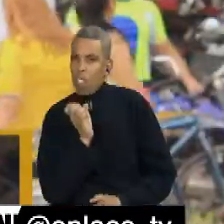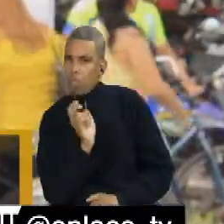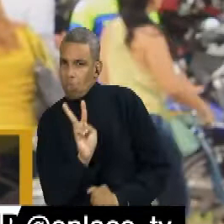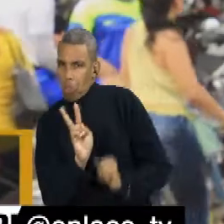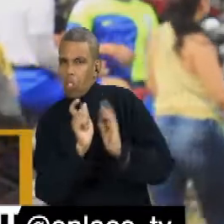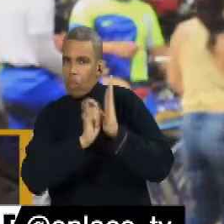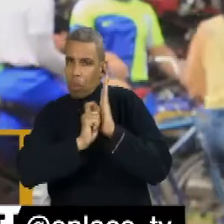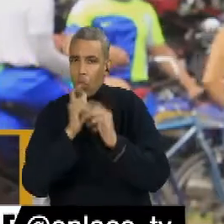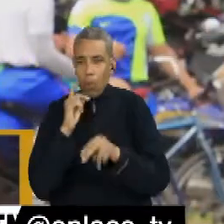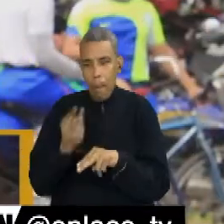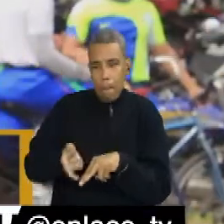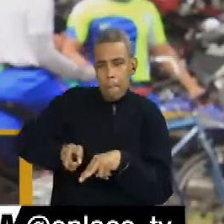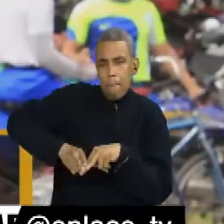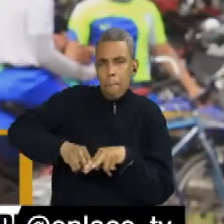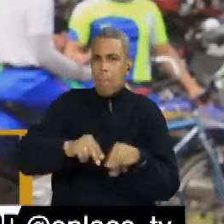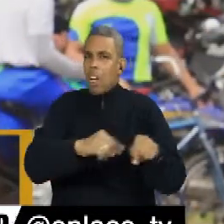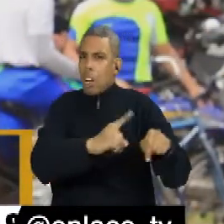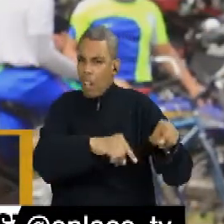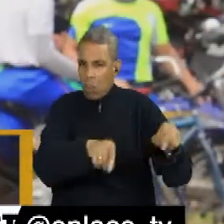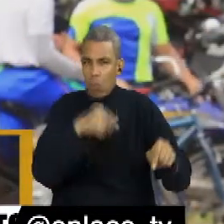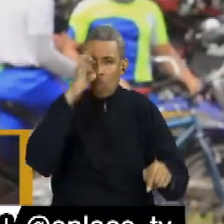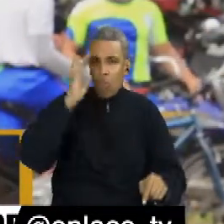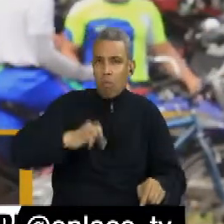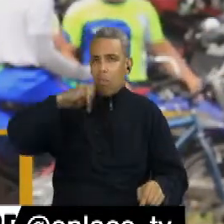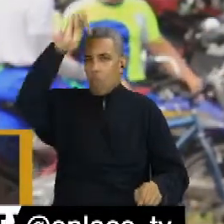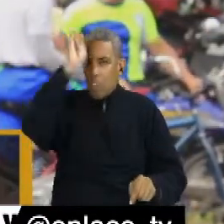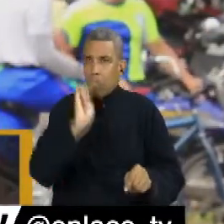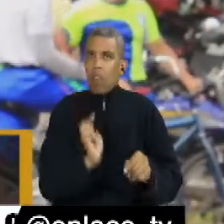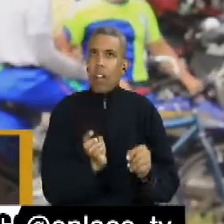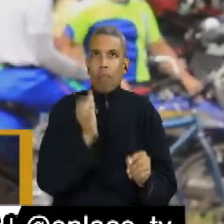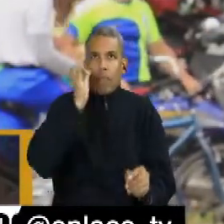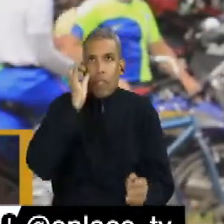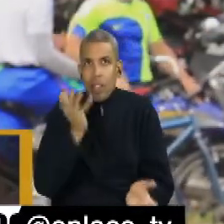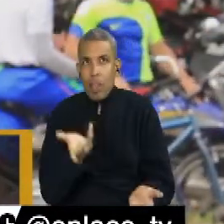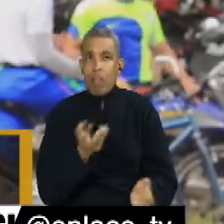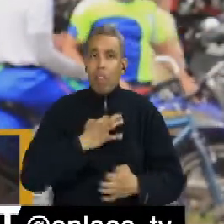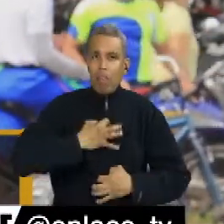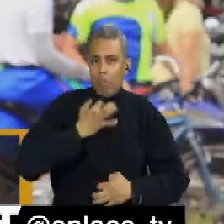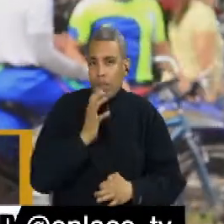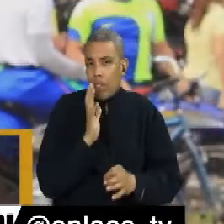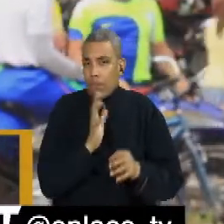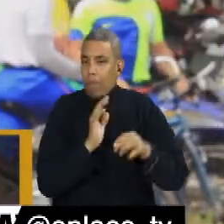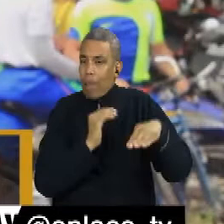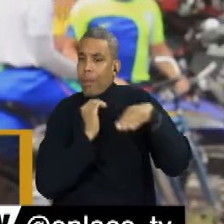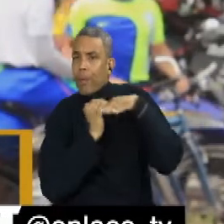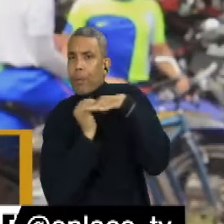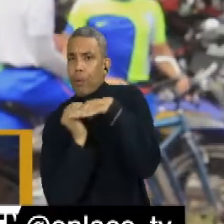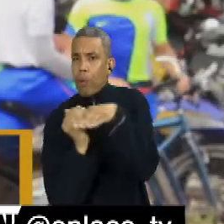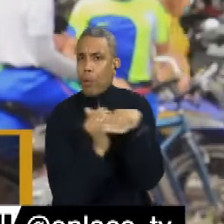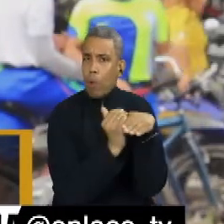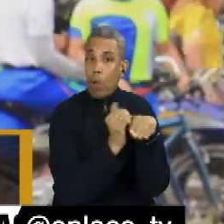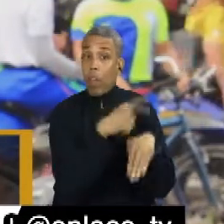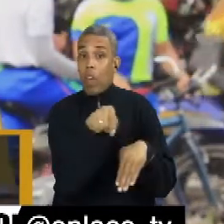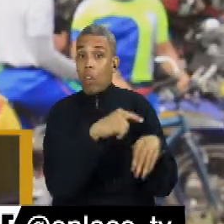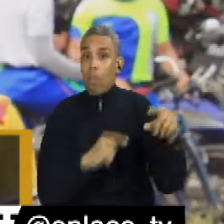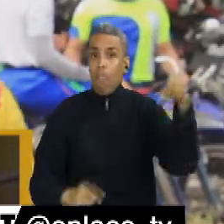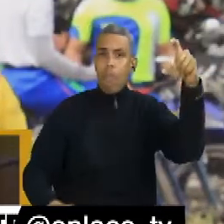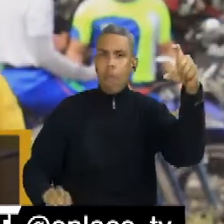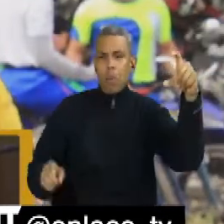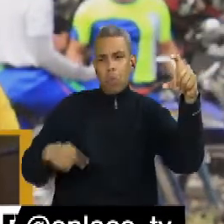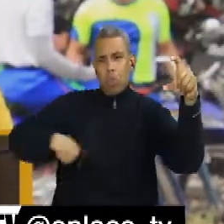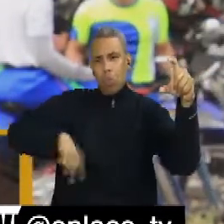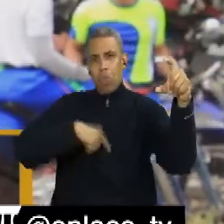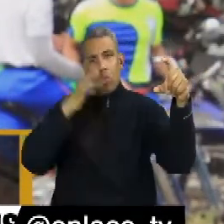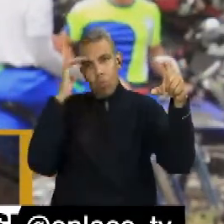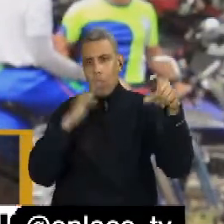profesionales en Colombia. Entonces, en ese sentido, nosotros tenemos asegurado el 2%, pero el aumento